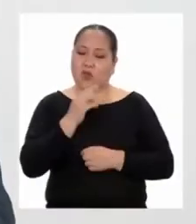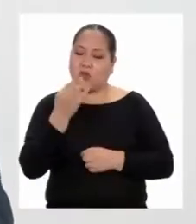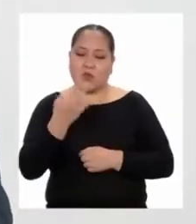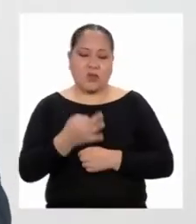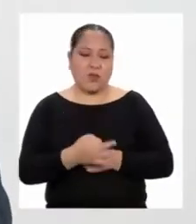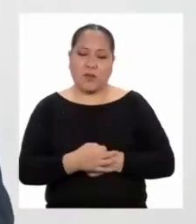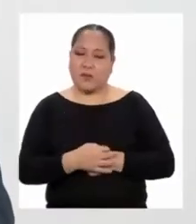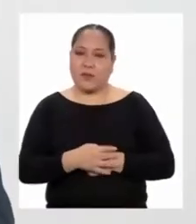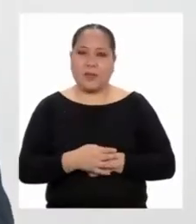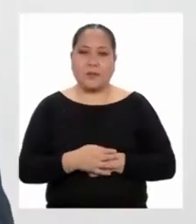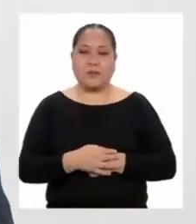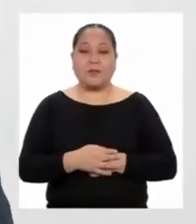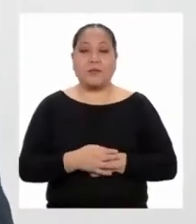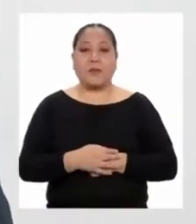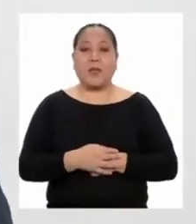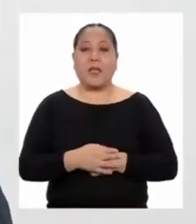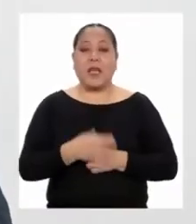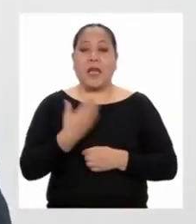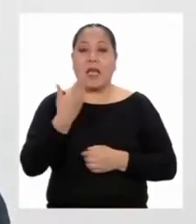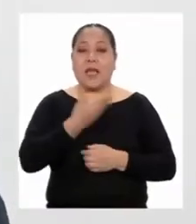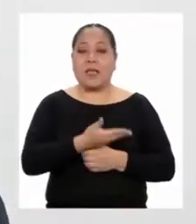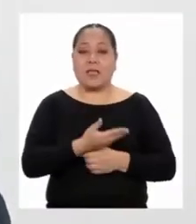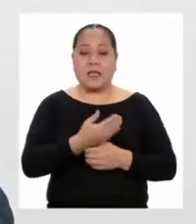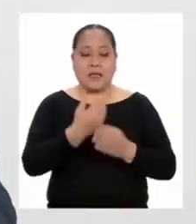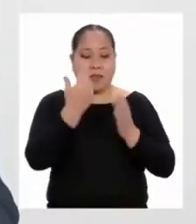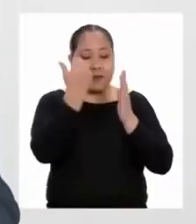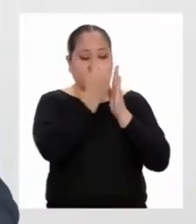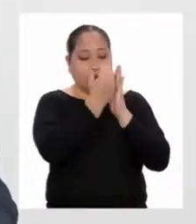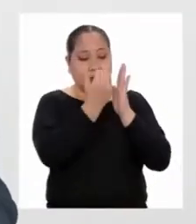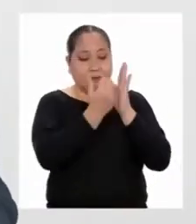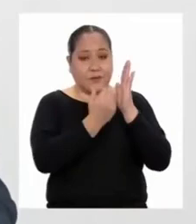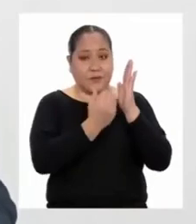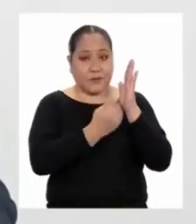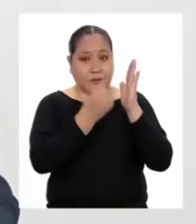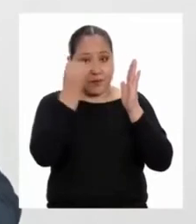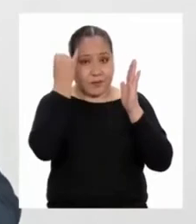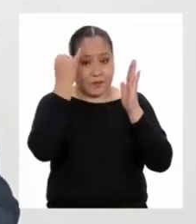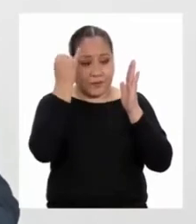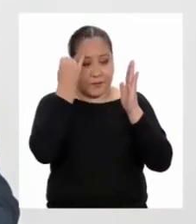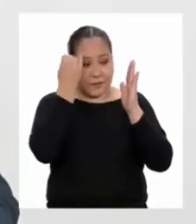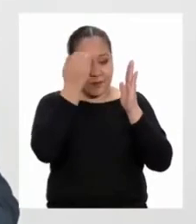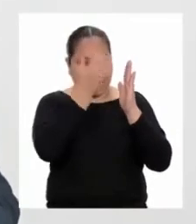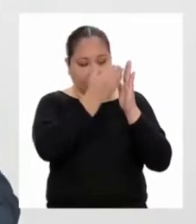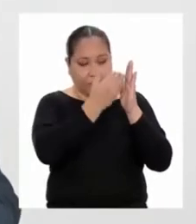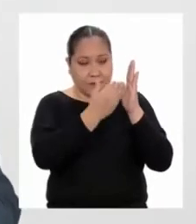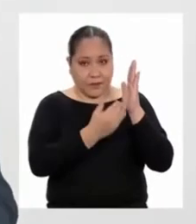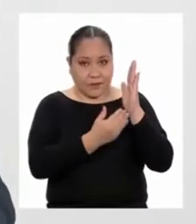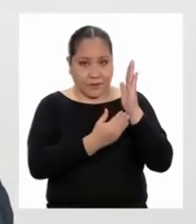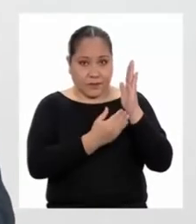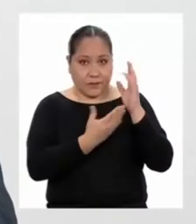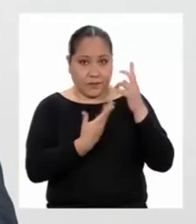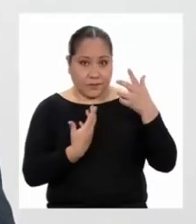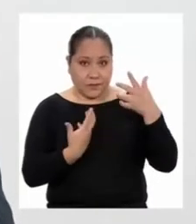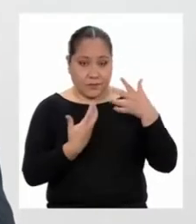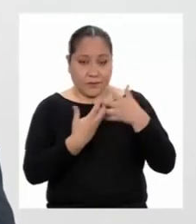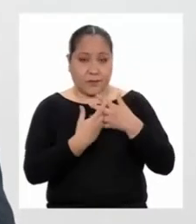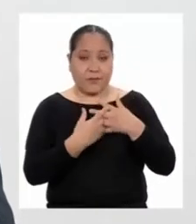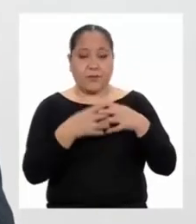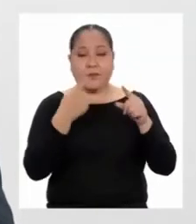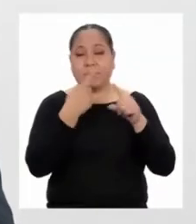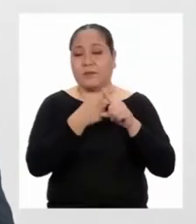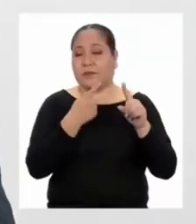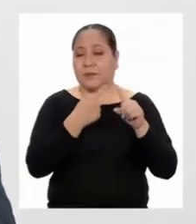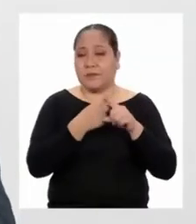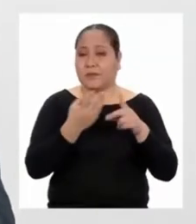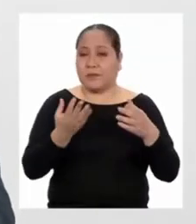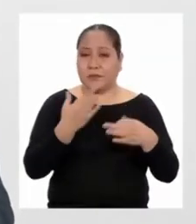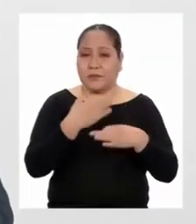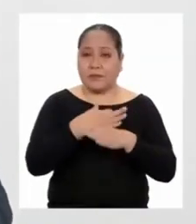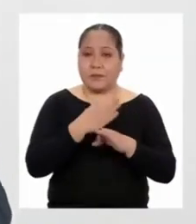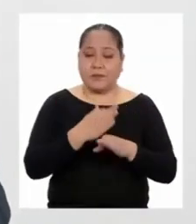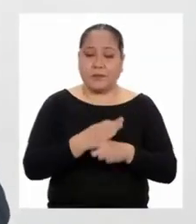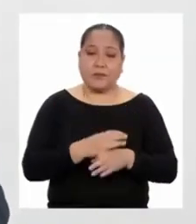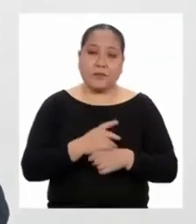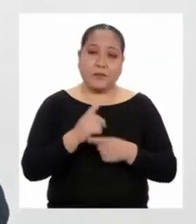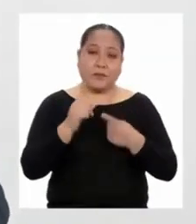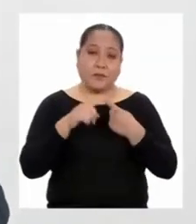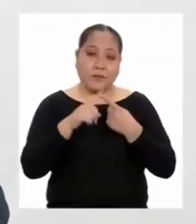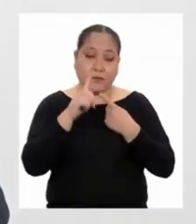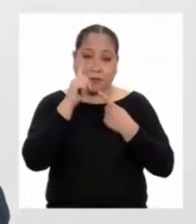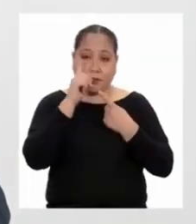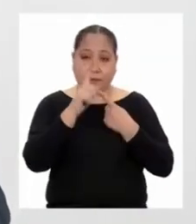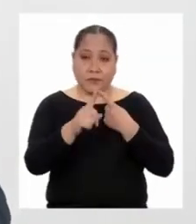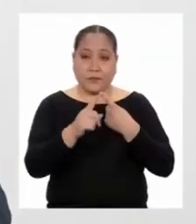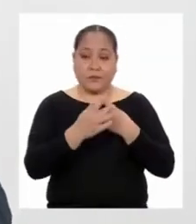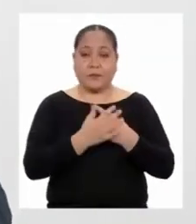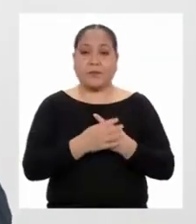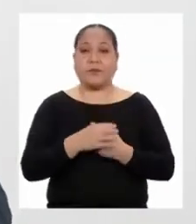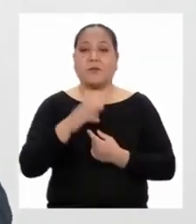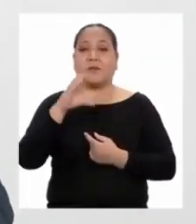así. Las relaciones lógicas que se pueden presentar entre las ideas son de diversa índole. Una de ellas